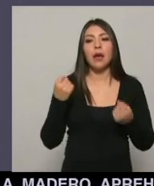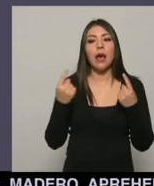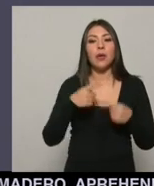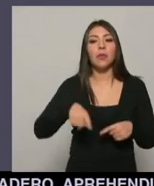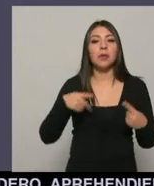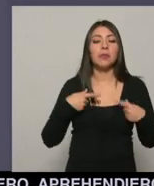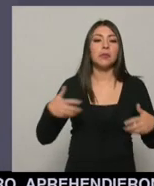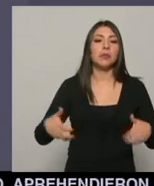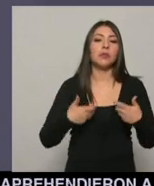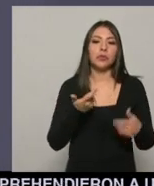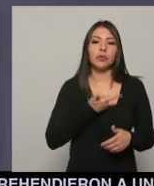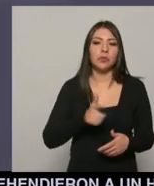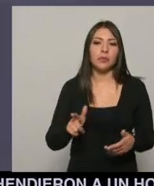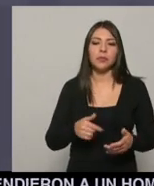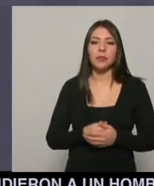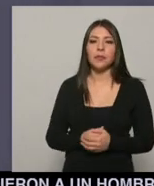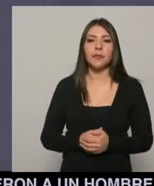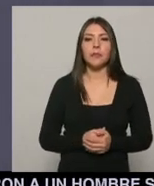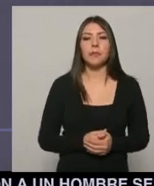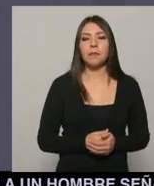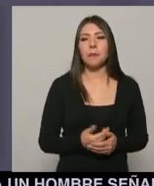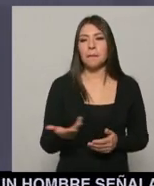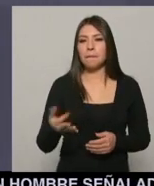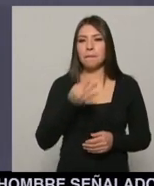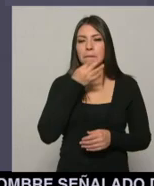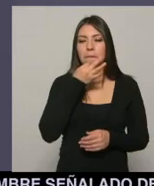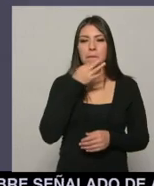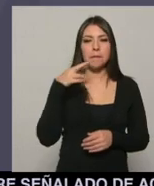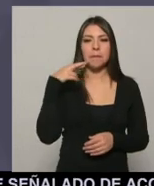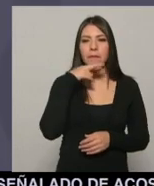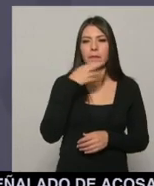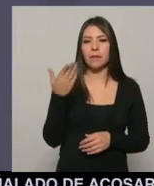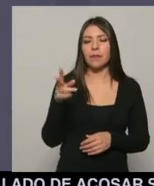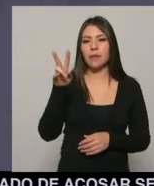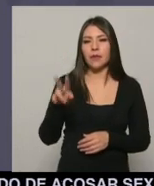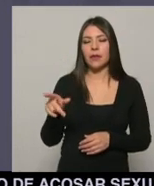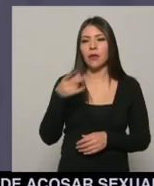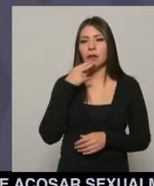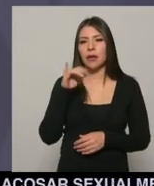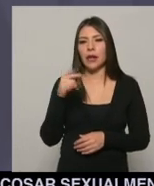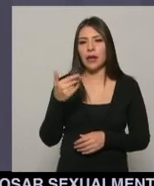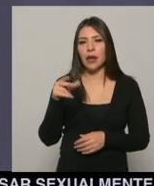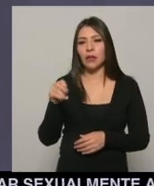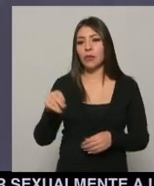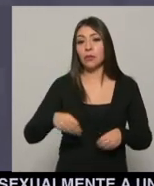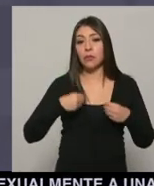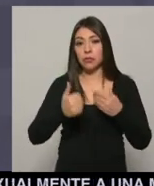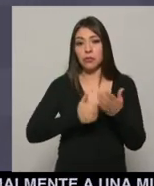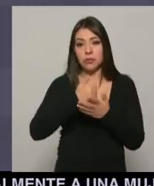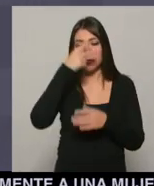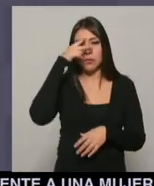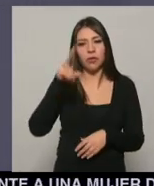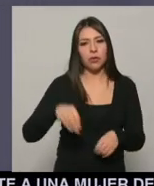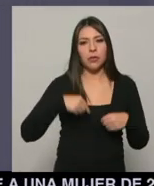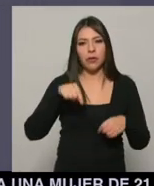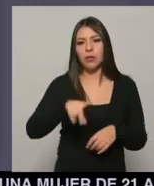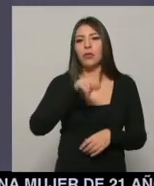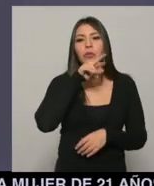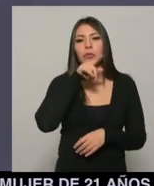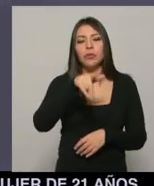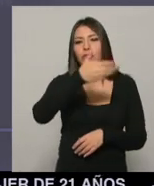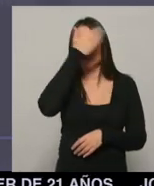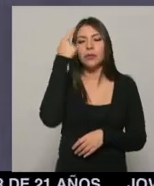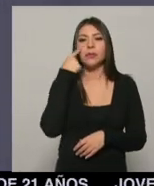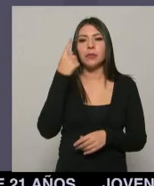gusta, ¿no? Tenemos segundos. Muy rápido, es increíble. Bueno, Reginaldo no vive en la Ciudad de México, usted no se preocupe, por eso no ve lo que está pasando. Es